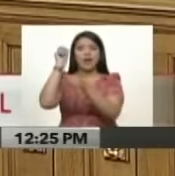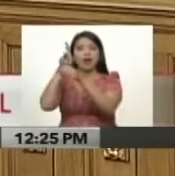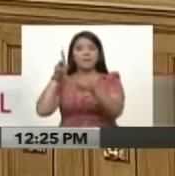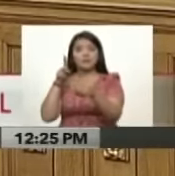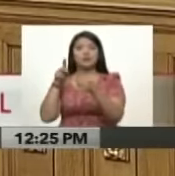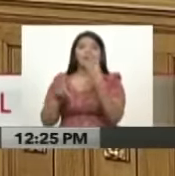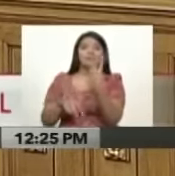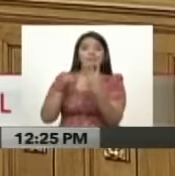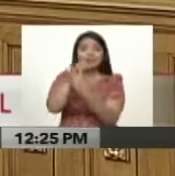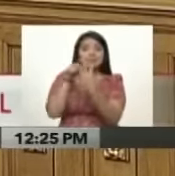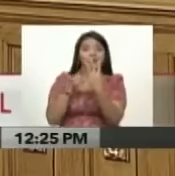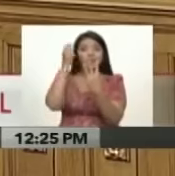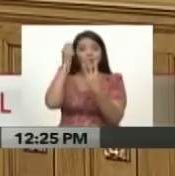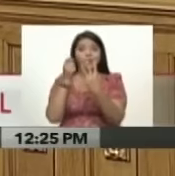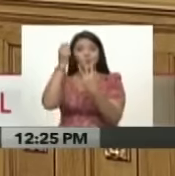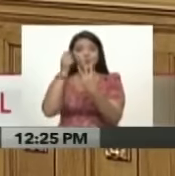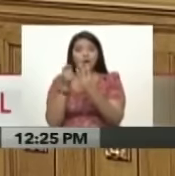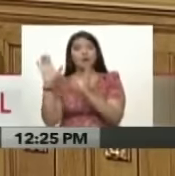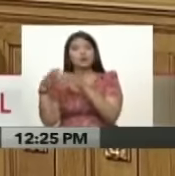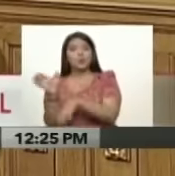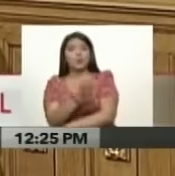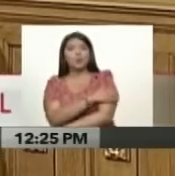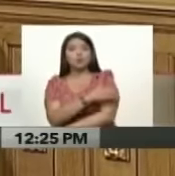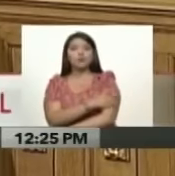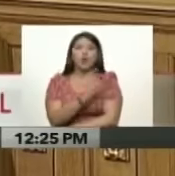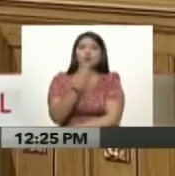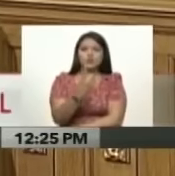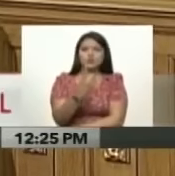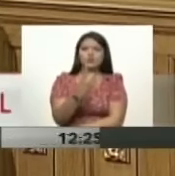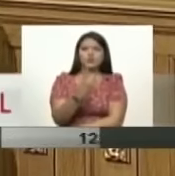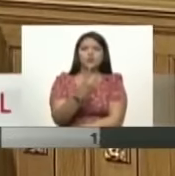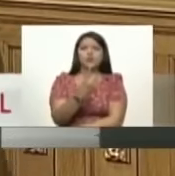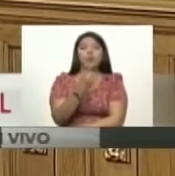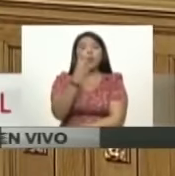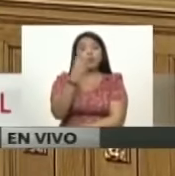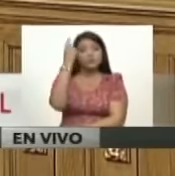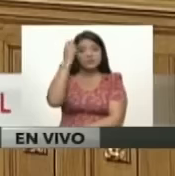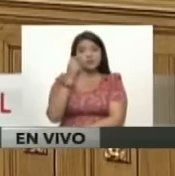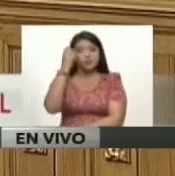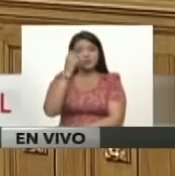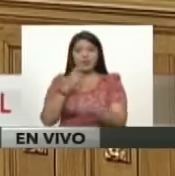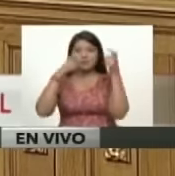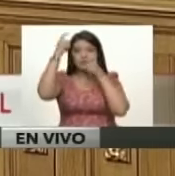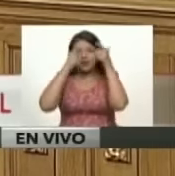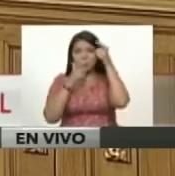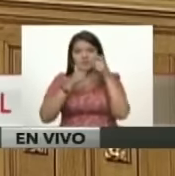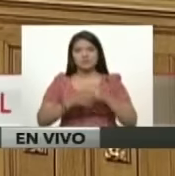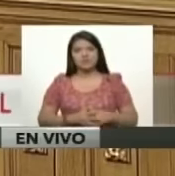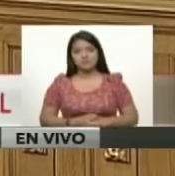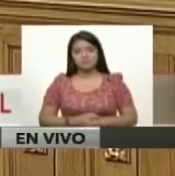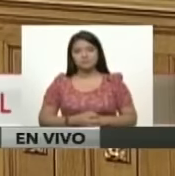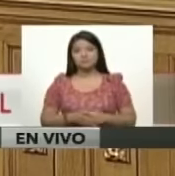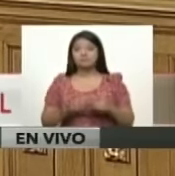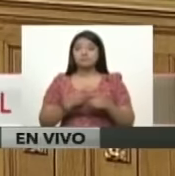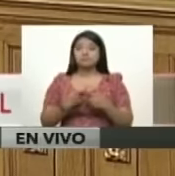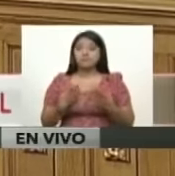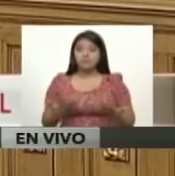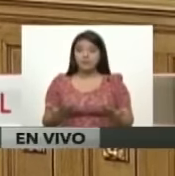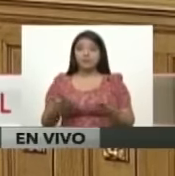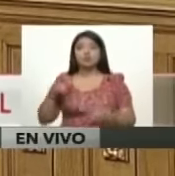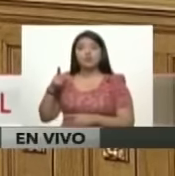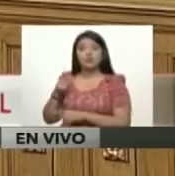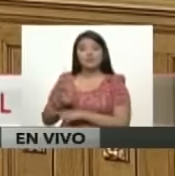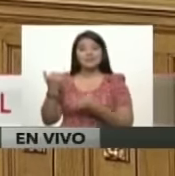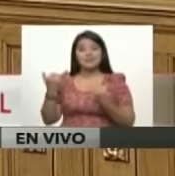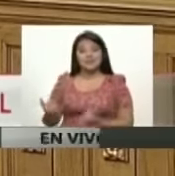diputados correspondientes a la bancada opositora y uno que afecta a un diputado chavista. Y por ende se ordena y se